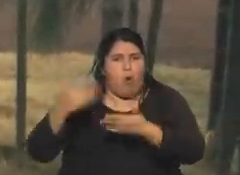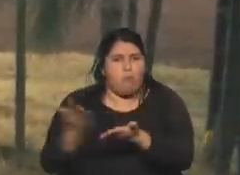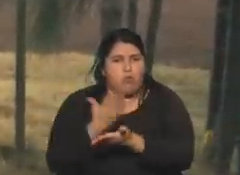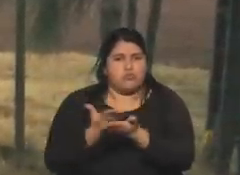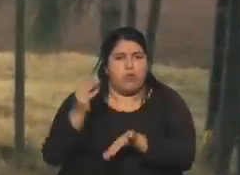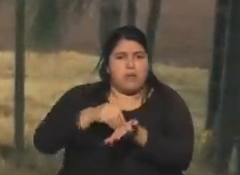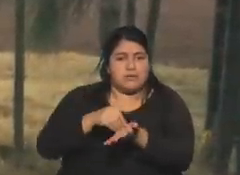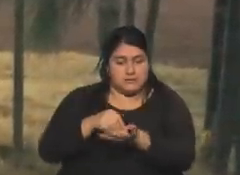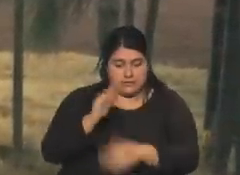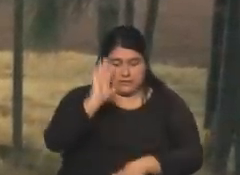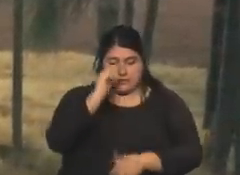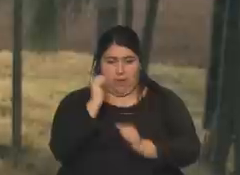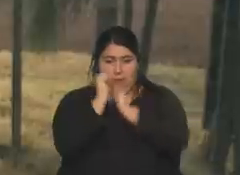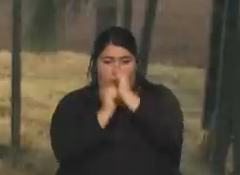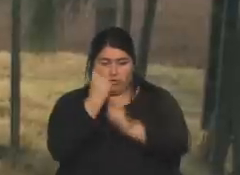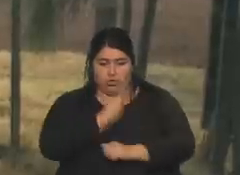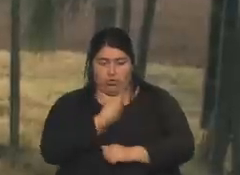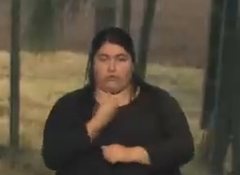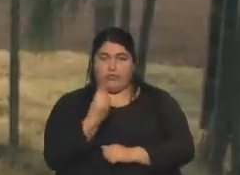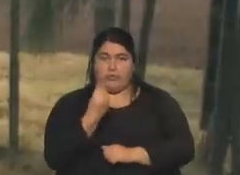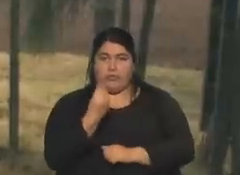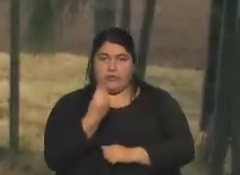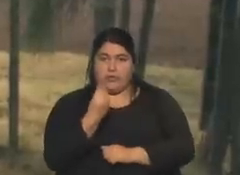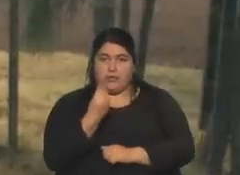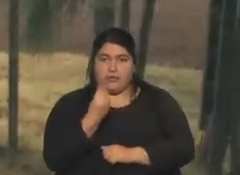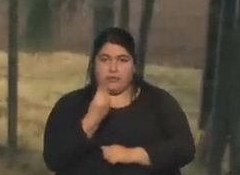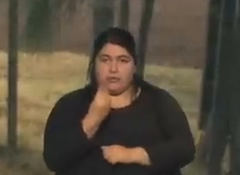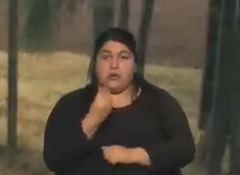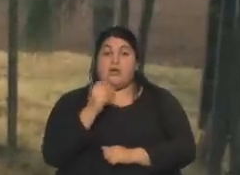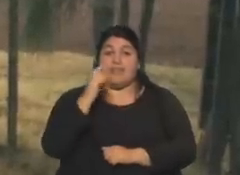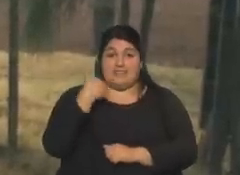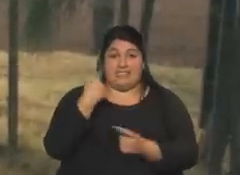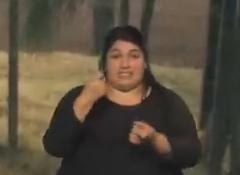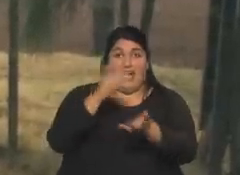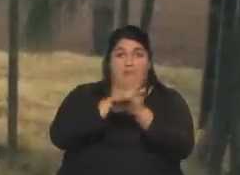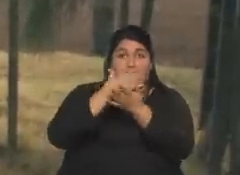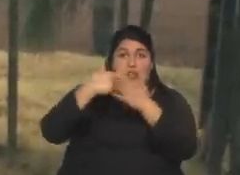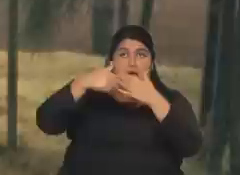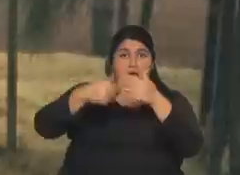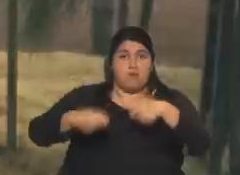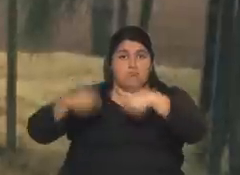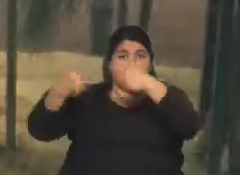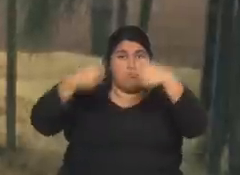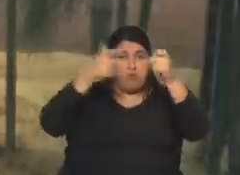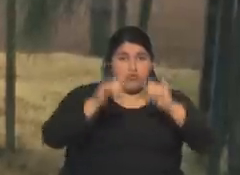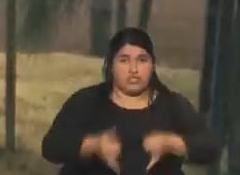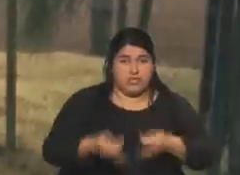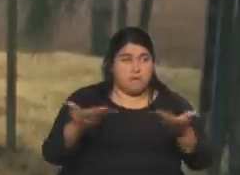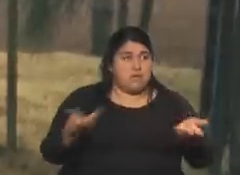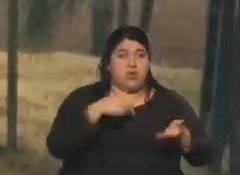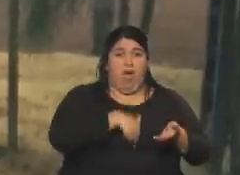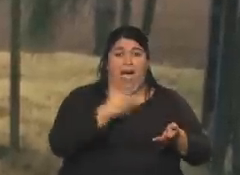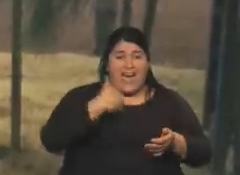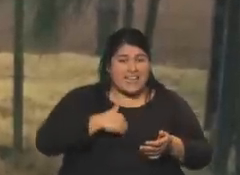vas a producir más? Tenés una sola alternativa. Ampliar la frontera agropecuaria. ¿Vamos a seguir deforestando? La Argentina no